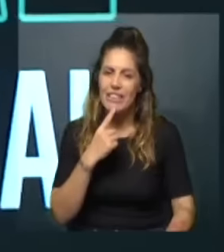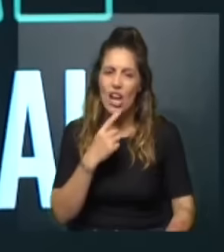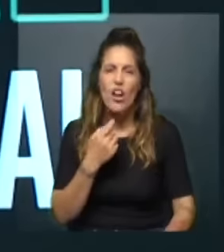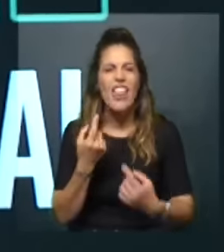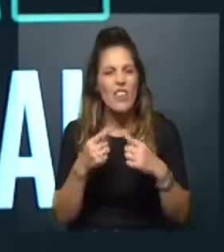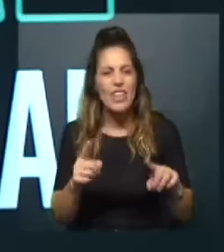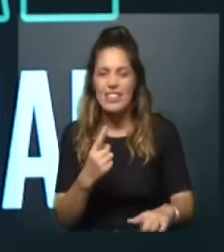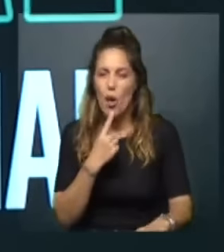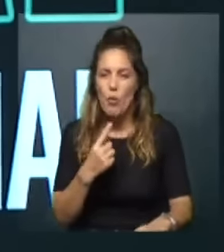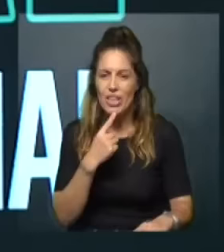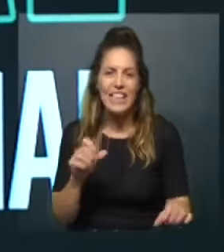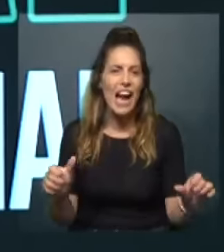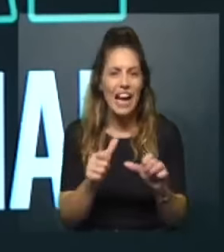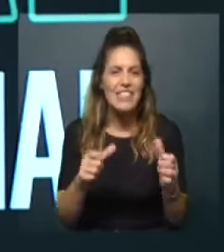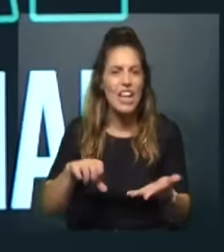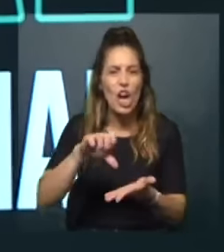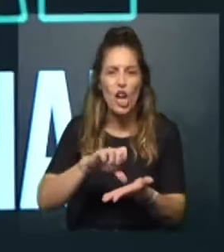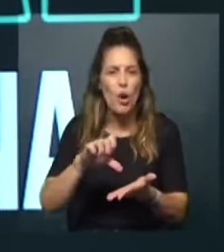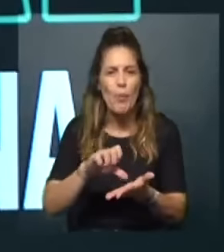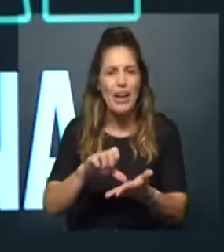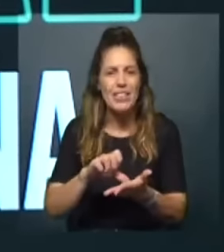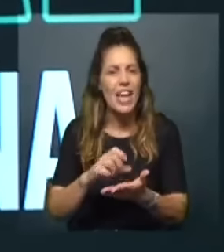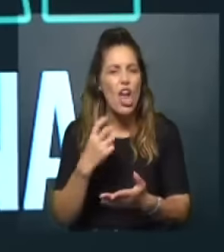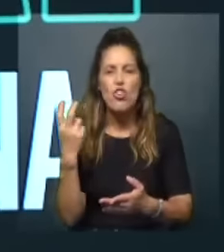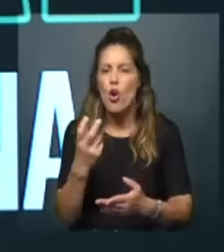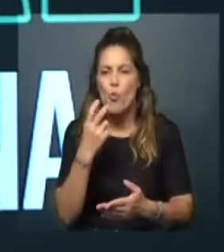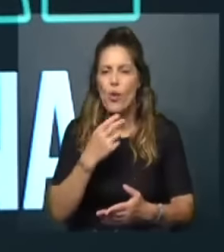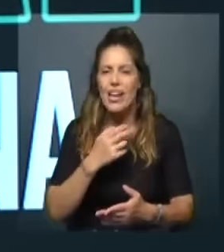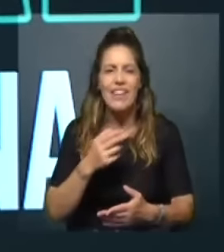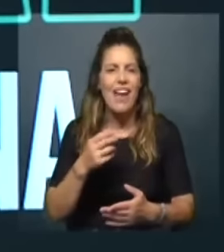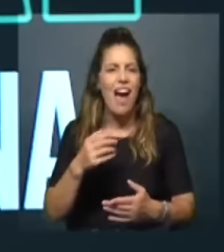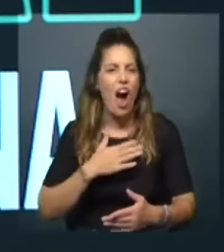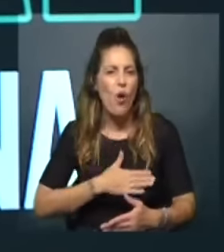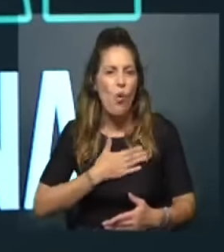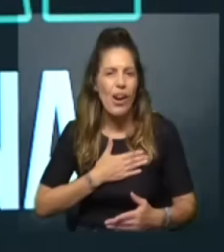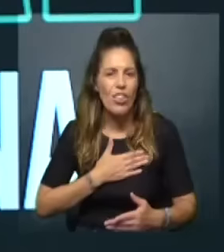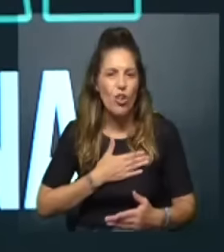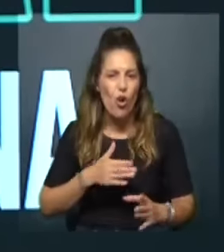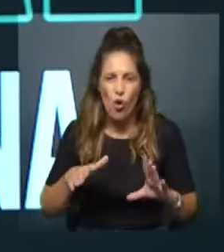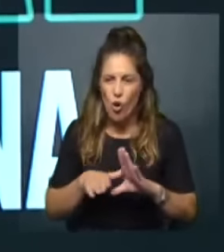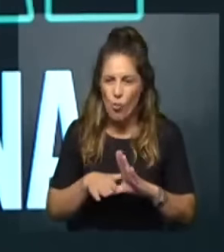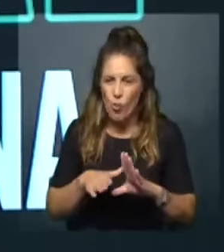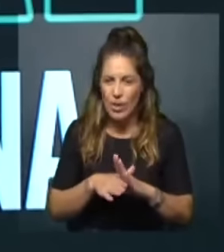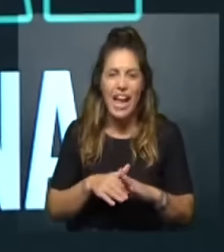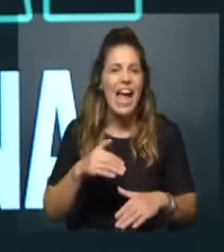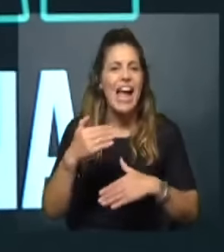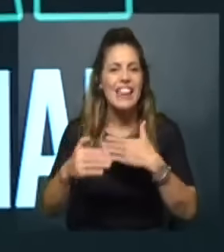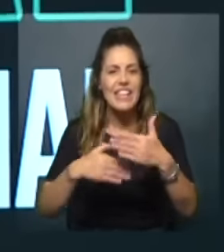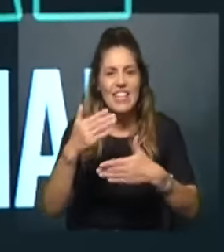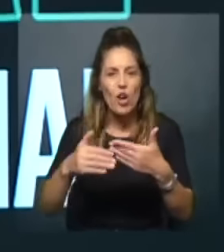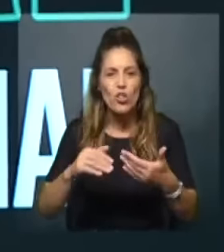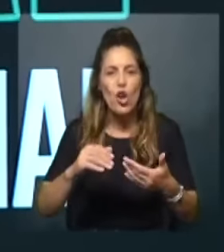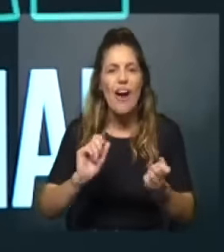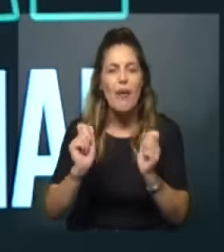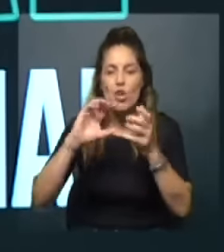diferencias políticas que hacen que los países no busquen consensos comunes el desarrollo el cambio climático y la guerra en gaza